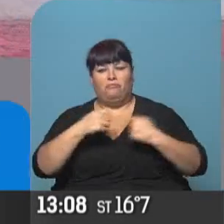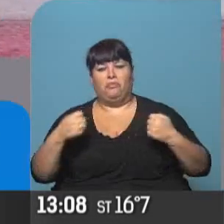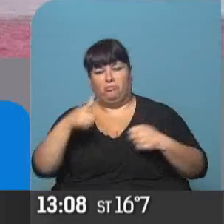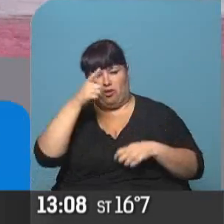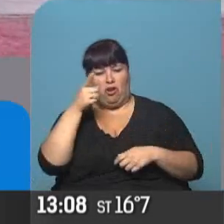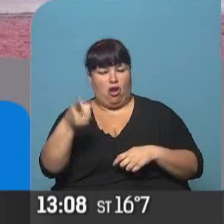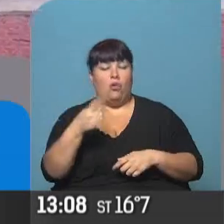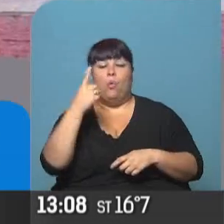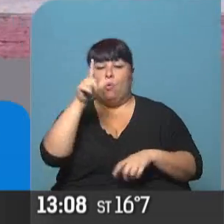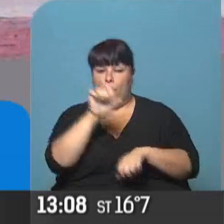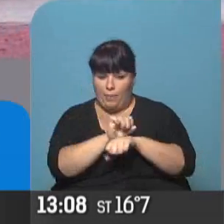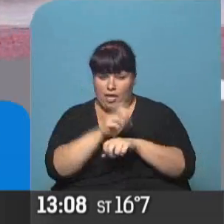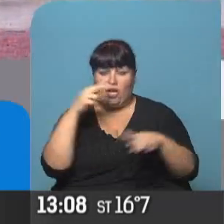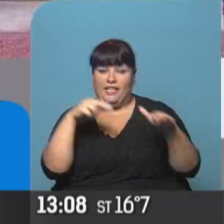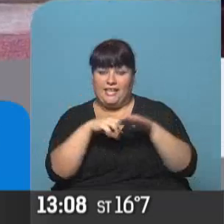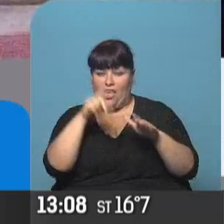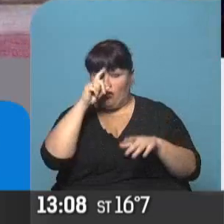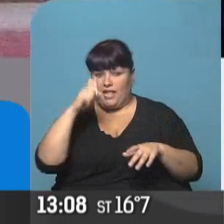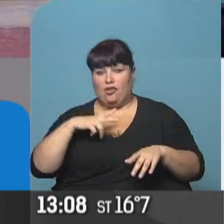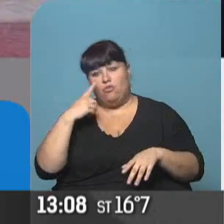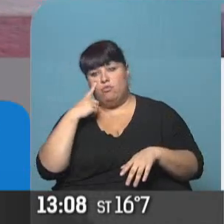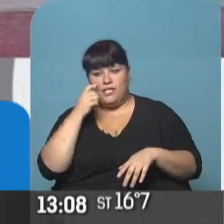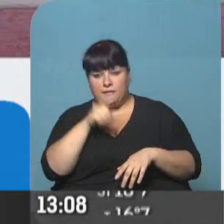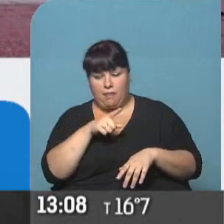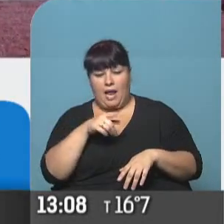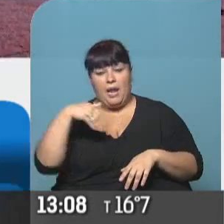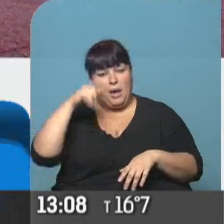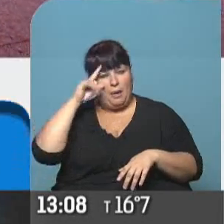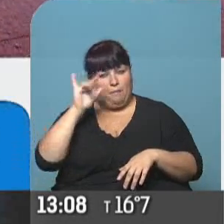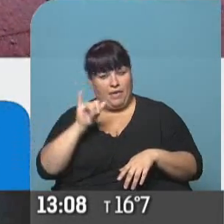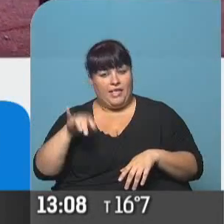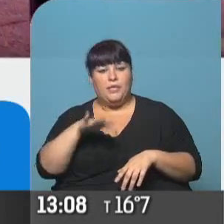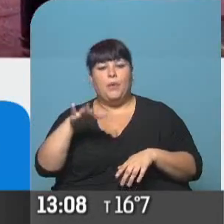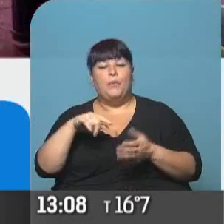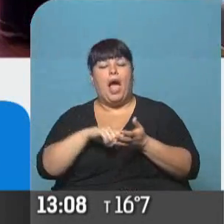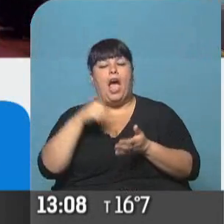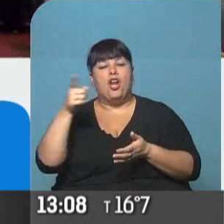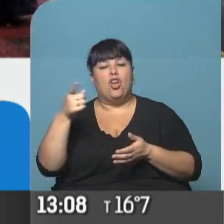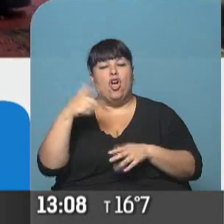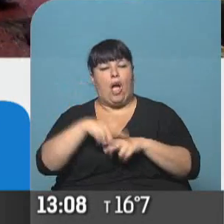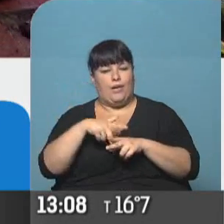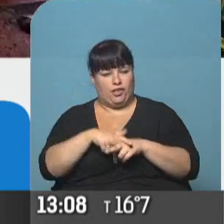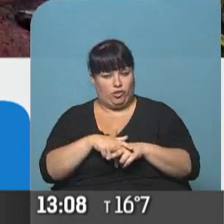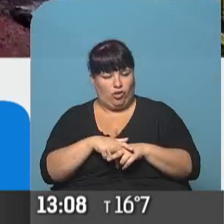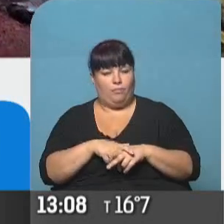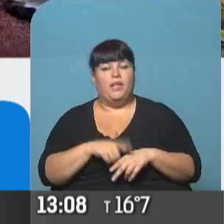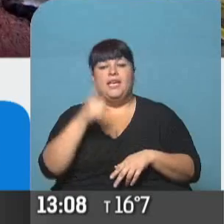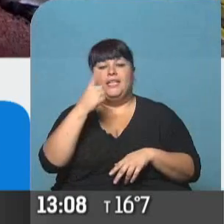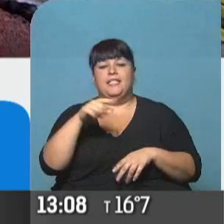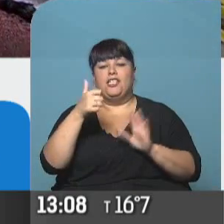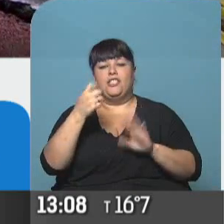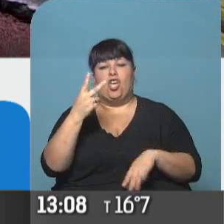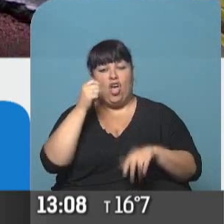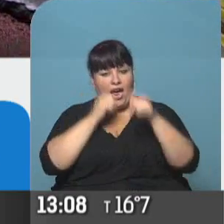de los detenidos, de hecho, está internado en el Sanatorio Municipal Méndez, en el barrio porteño de Caballito.